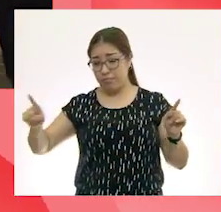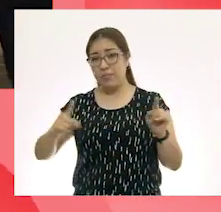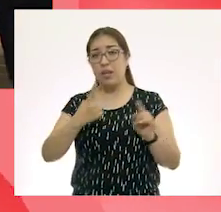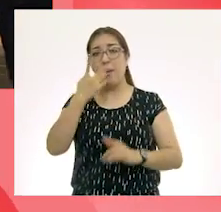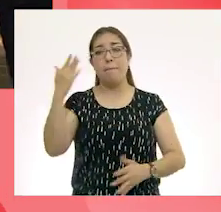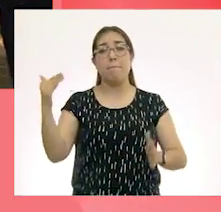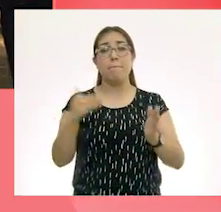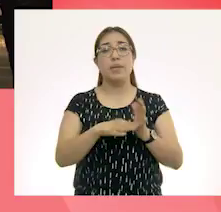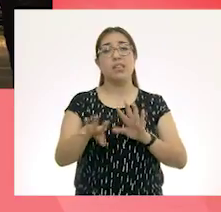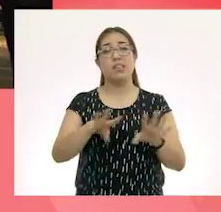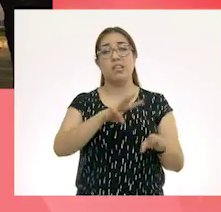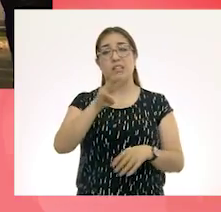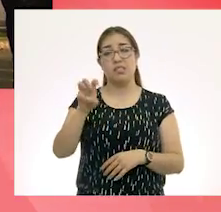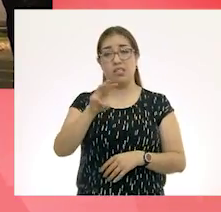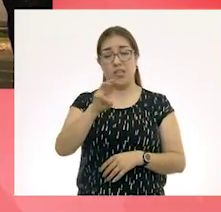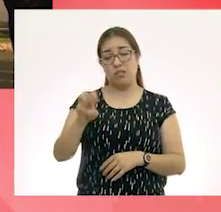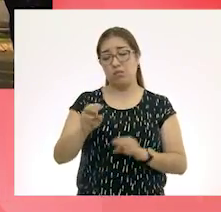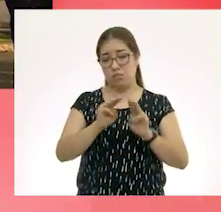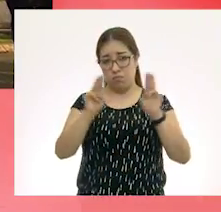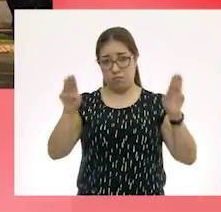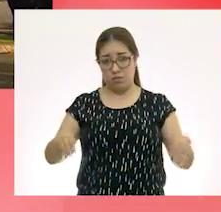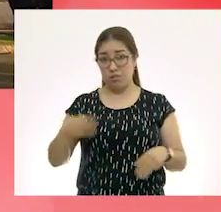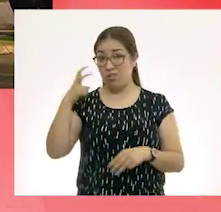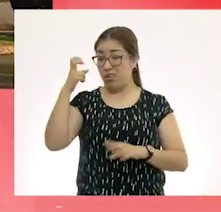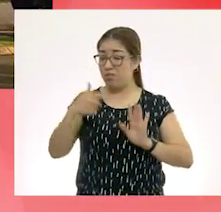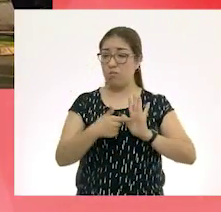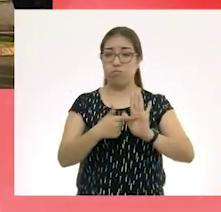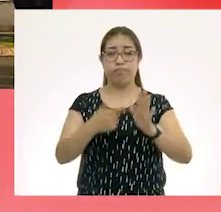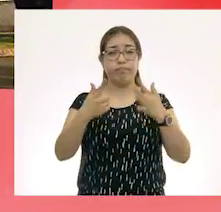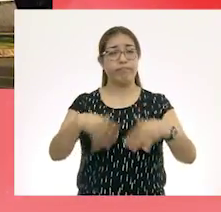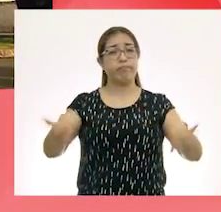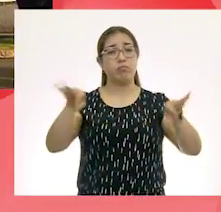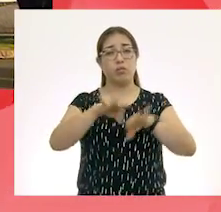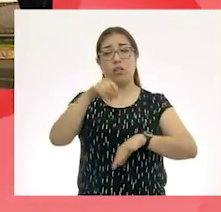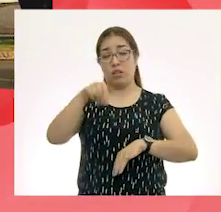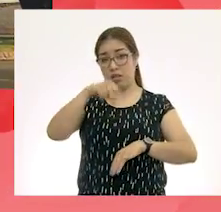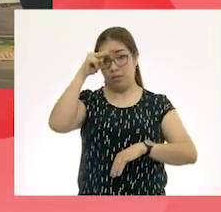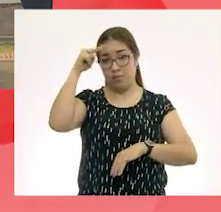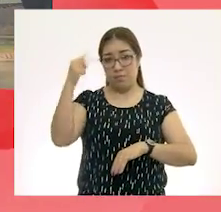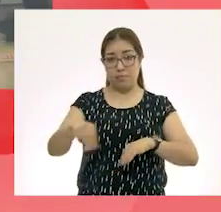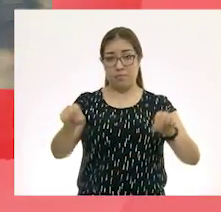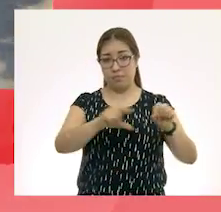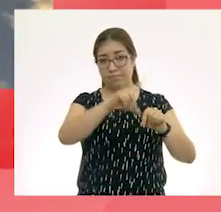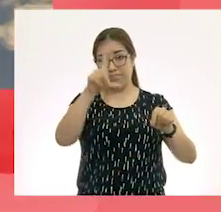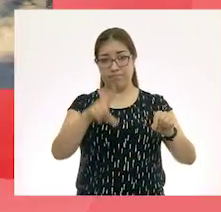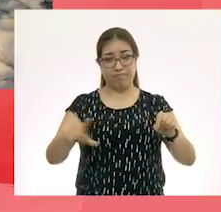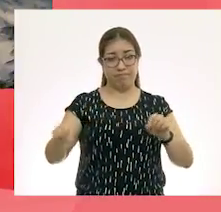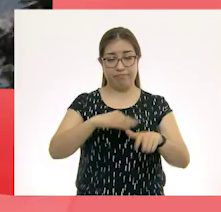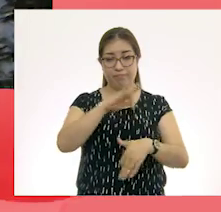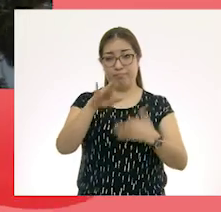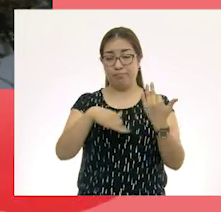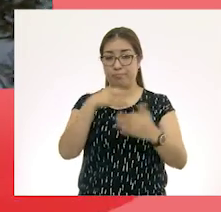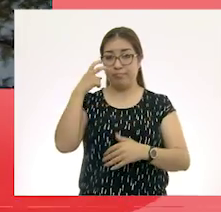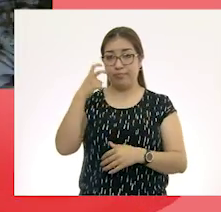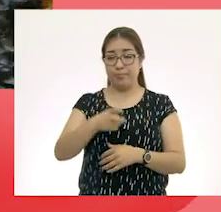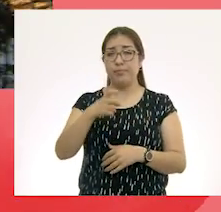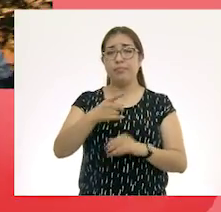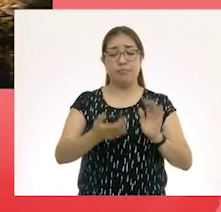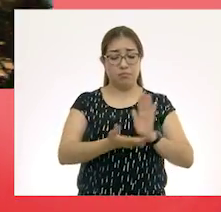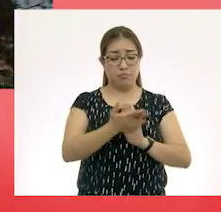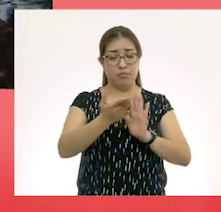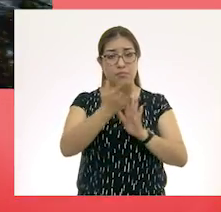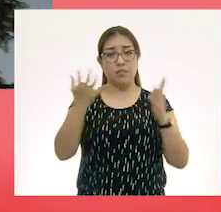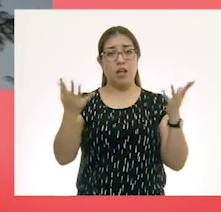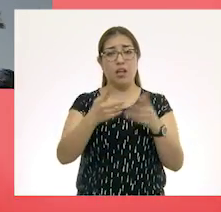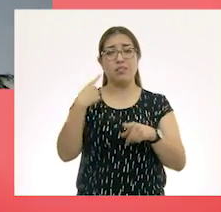Este acueducto es el símbolo de Querétaro y uno de los más grandes de México. Esta construcción existe gracias al Marqués